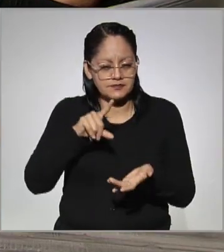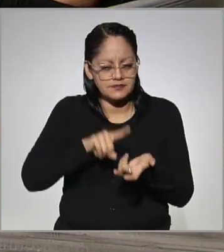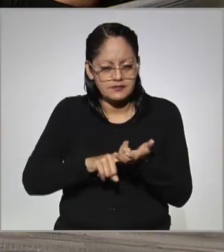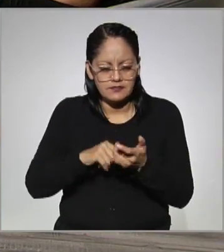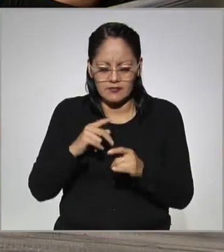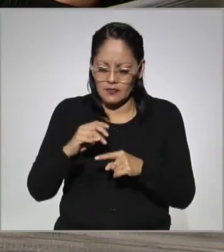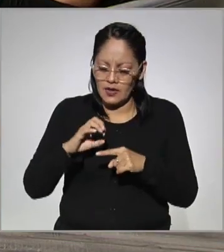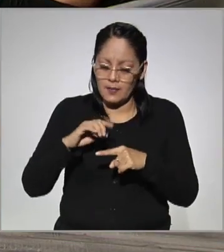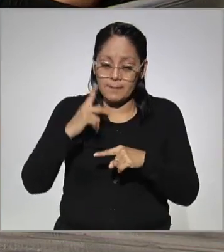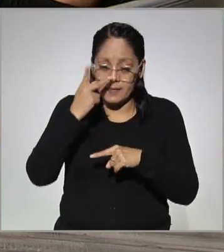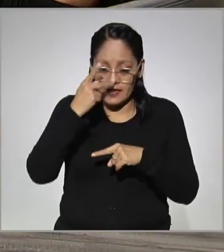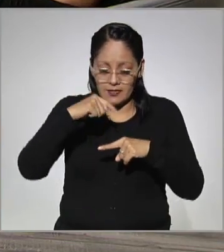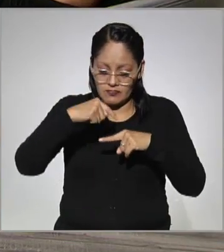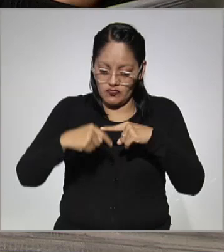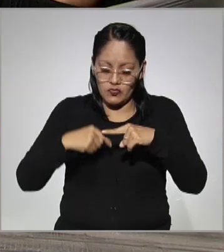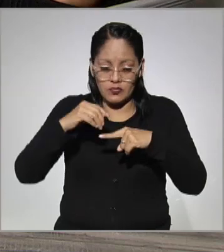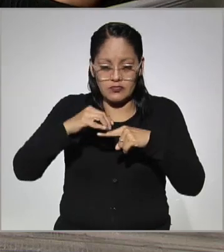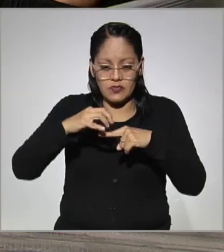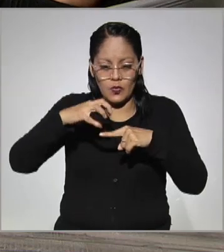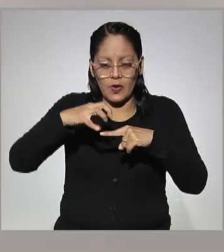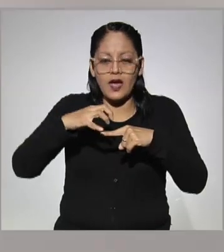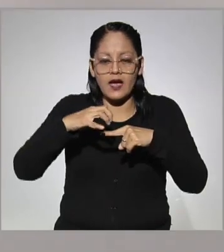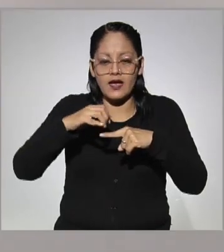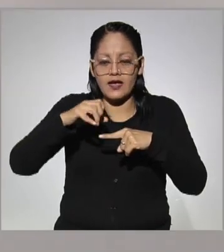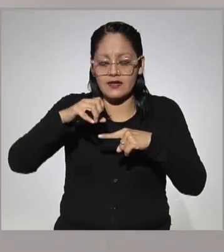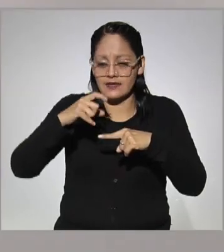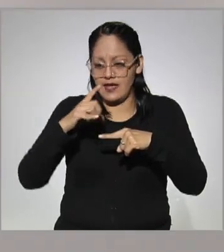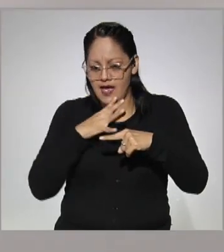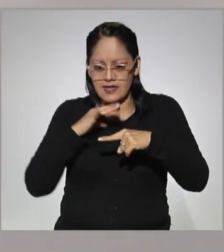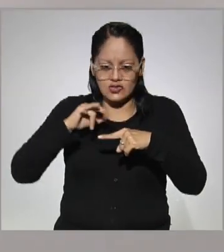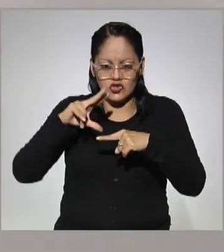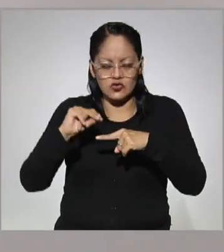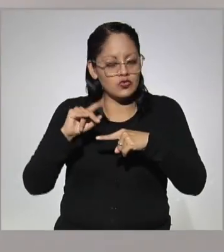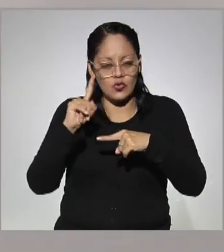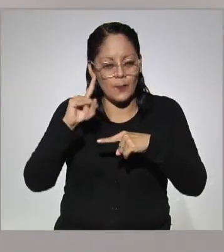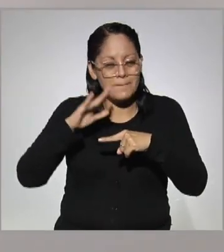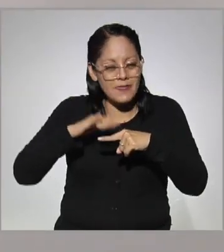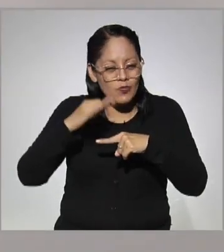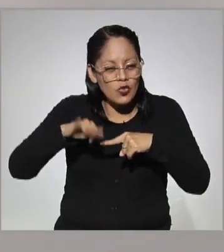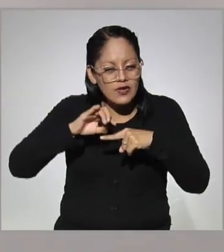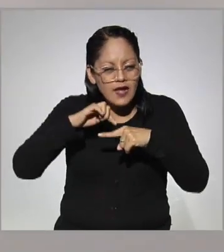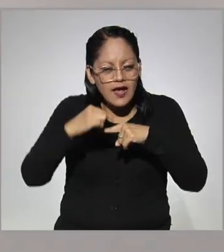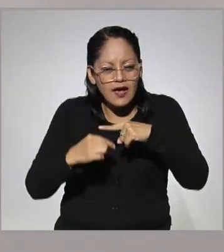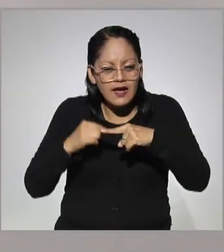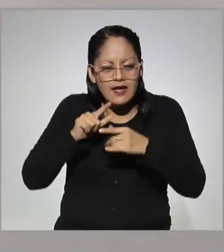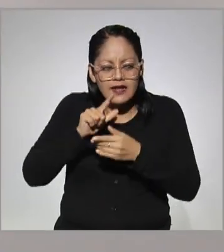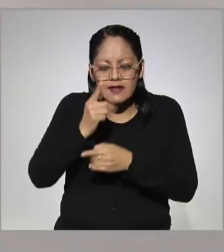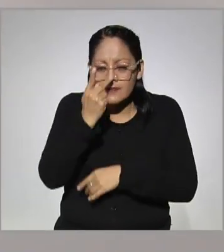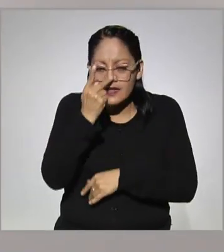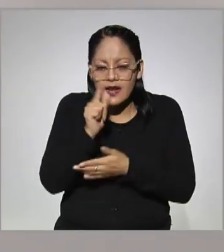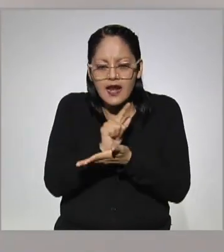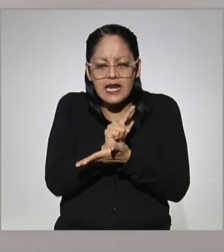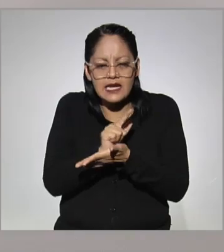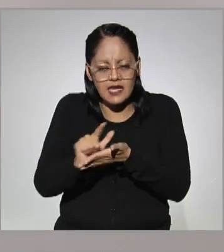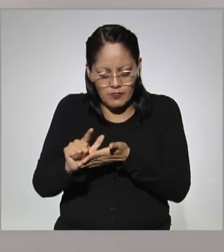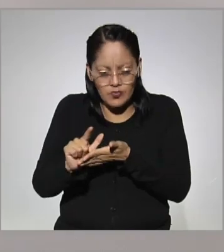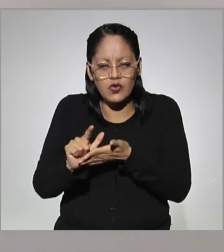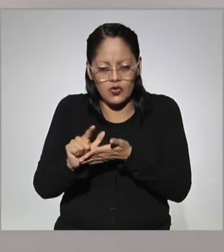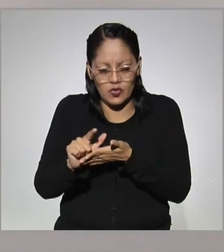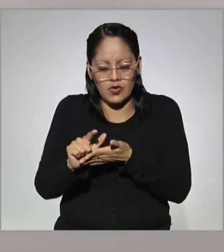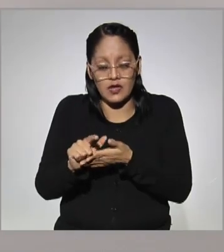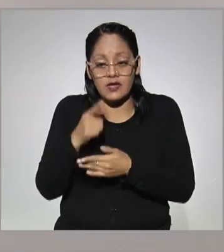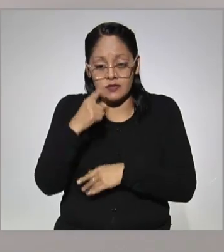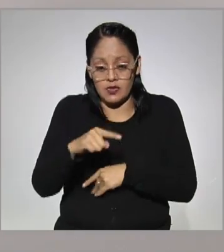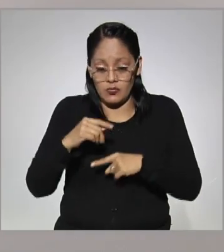prepucio está relacionado con la higiene. La higiene está muy asociado, si se tiene prepucio y no se tiene buena higiene,